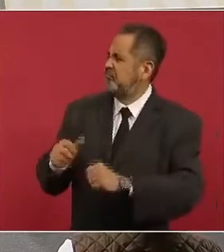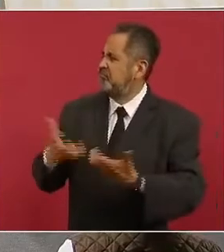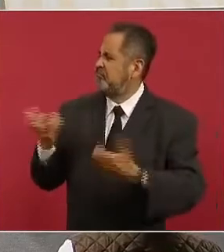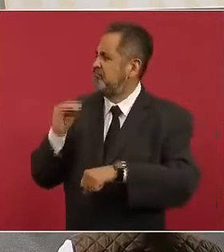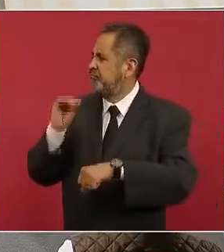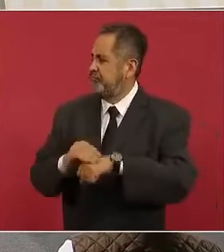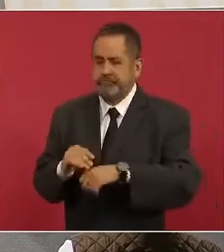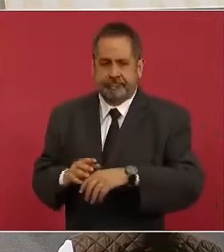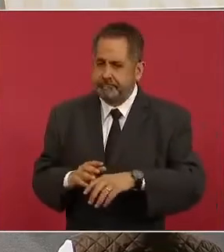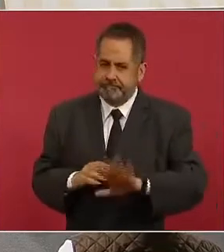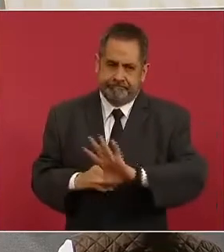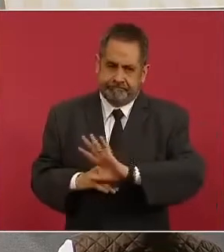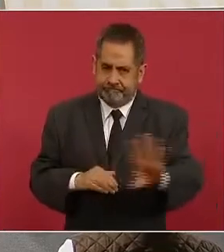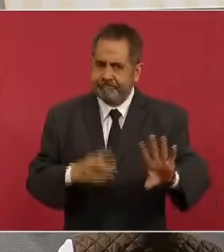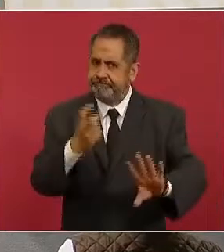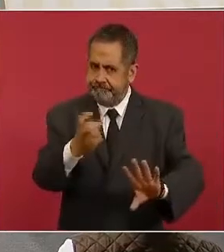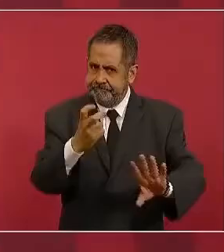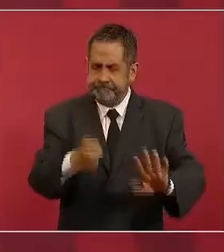a esto me refiero.